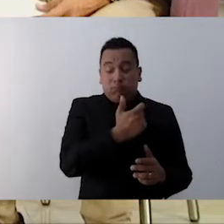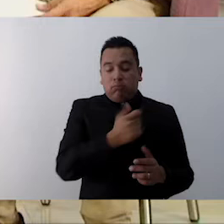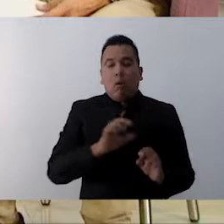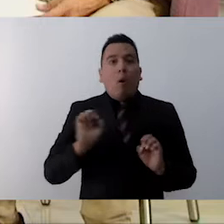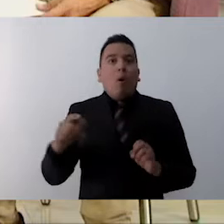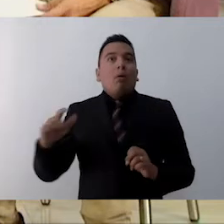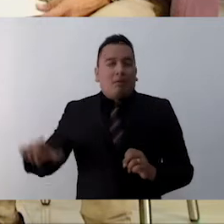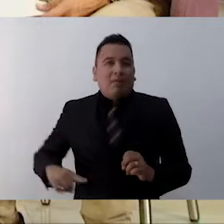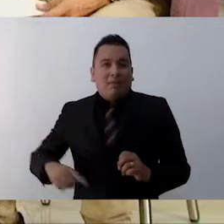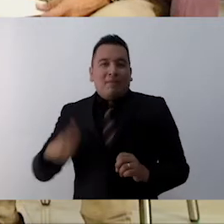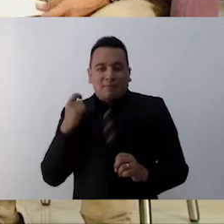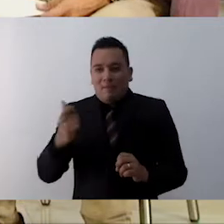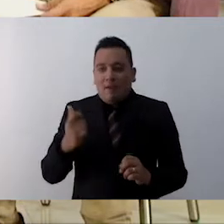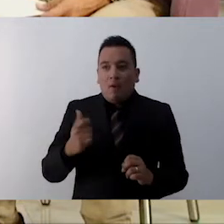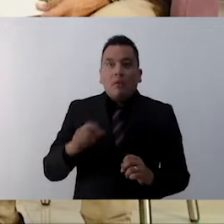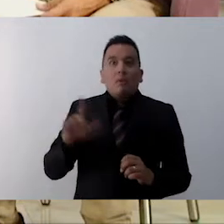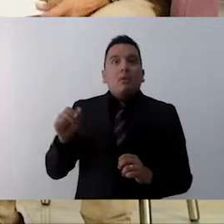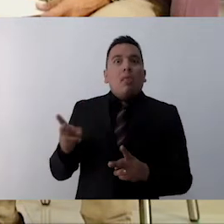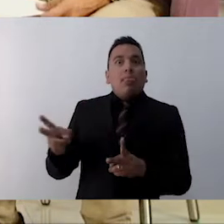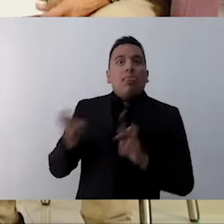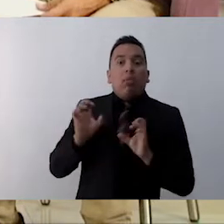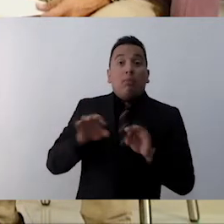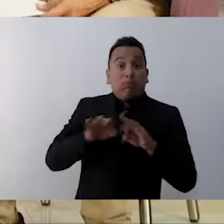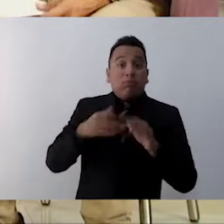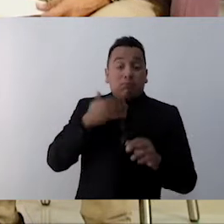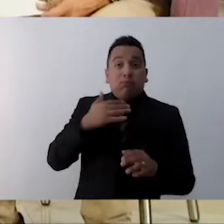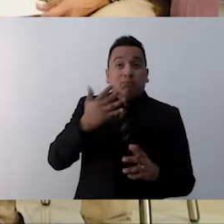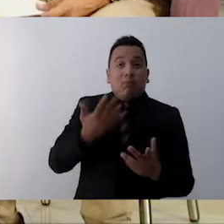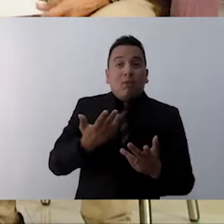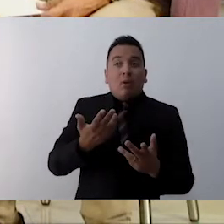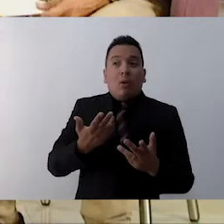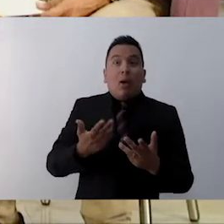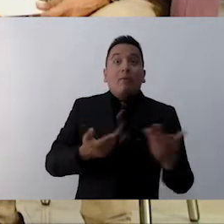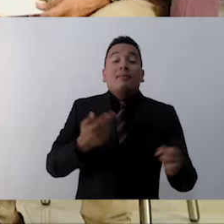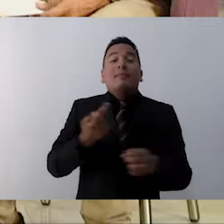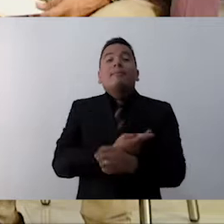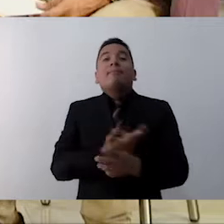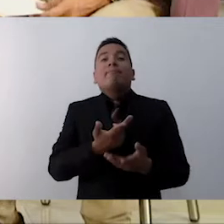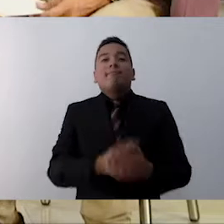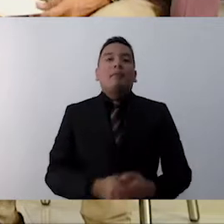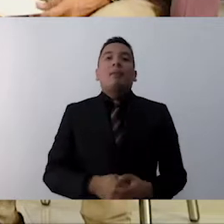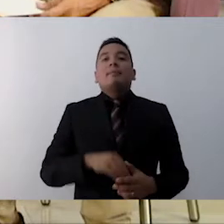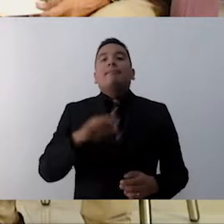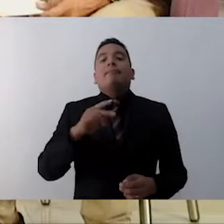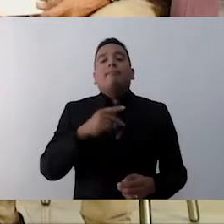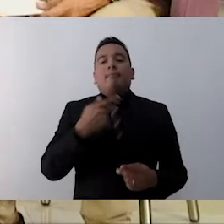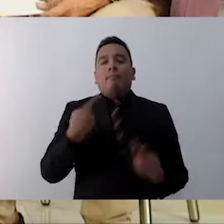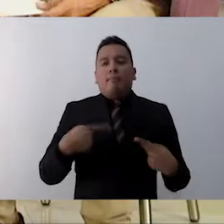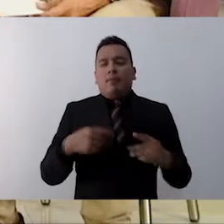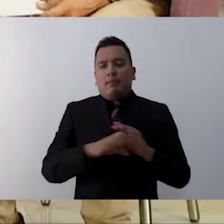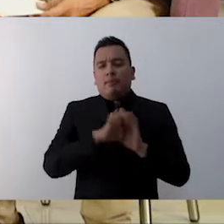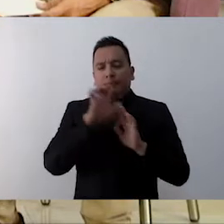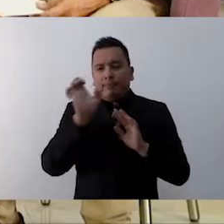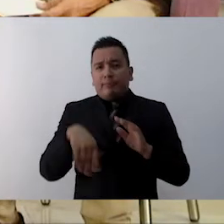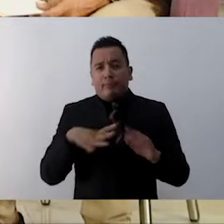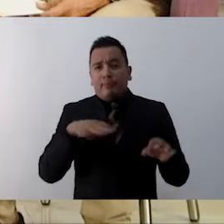públicos se asignan correctamente, pues las personas tienen mayor acceso a servicios públicos, a salud, etcétera,